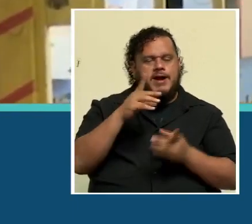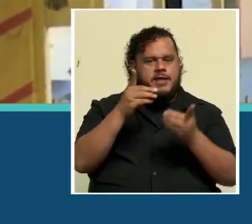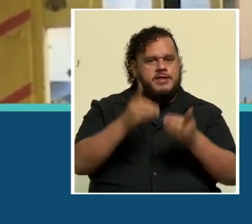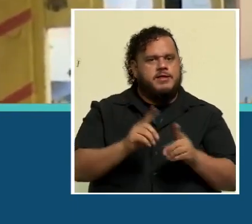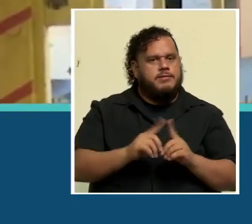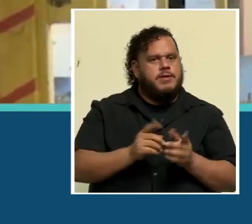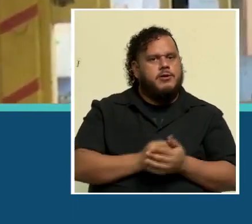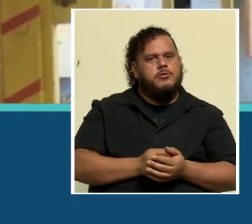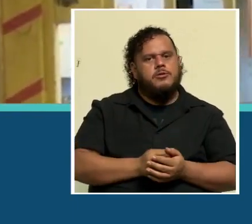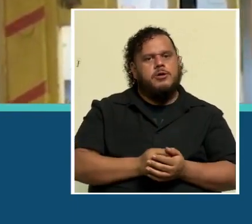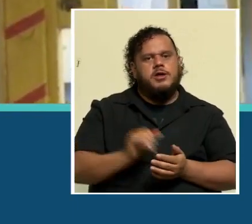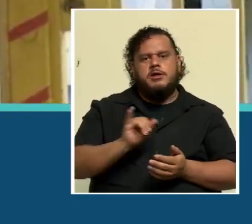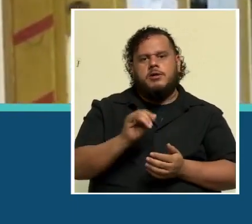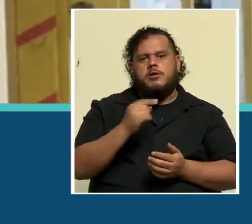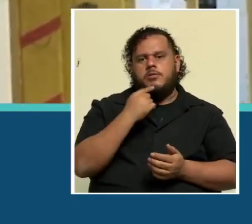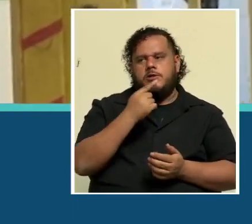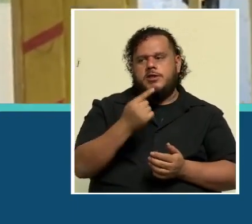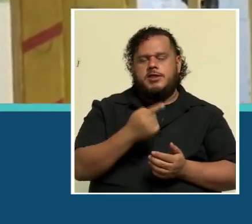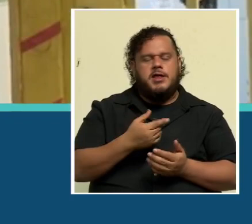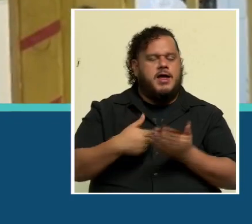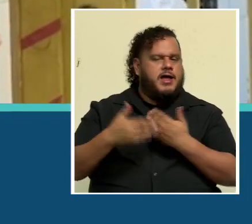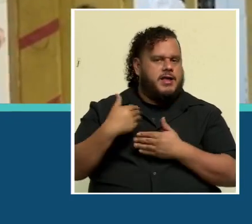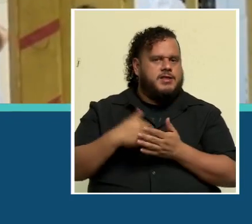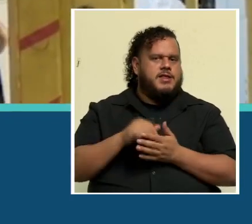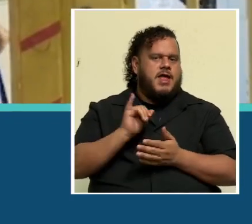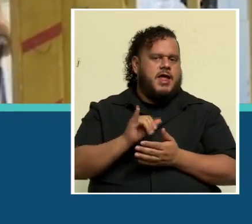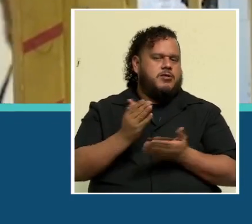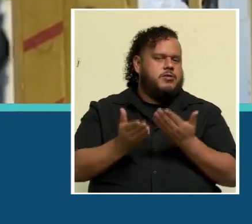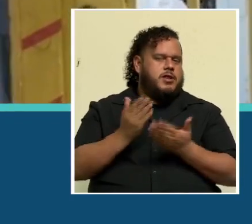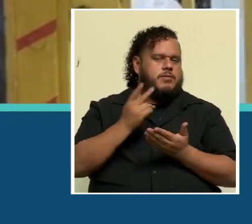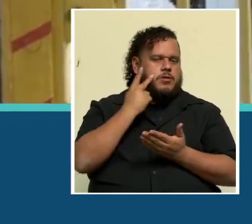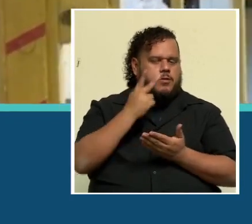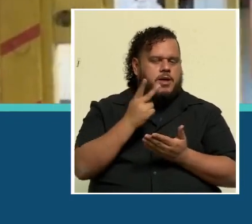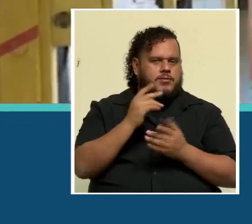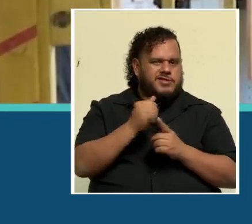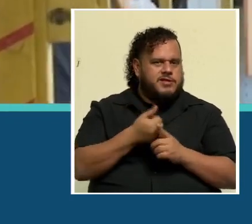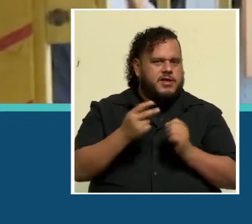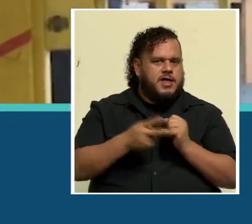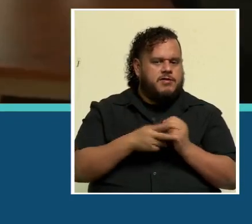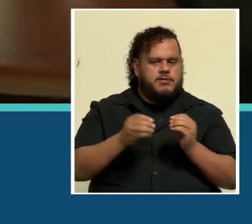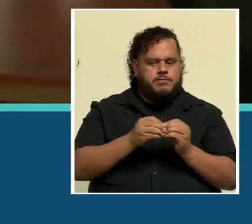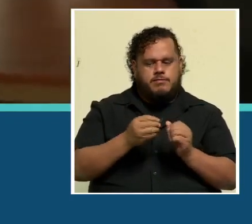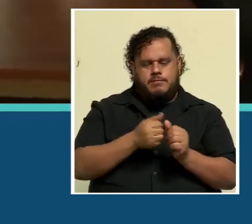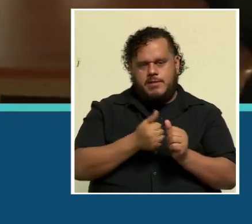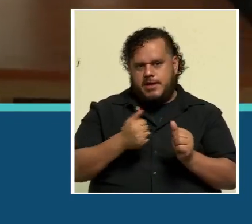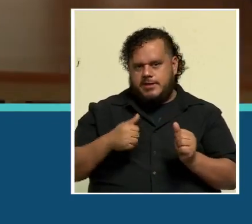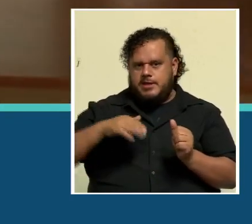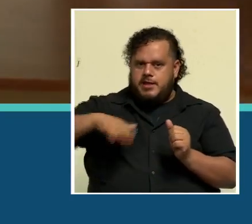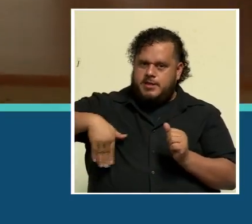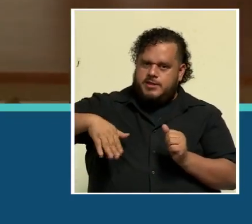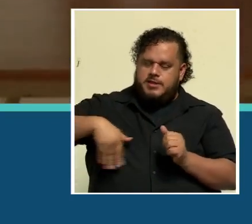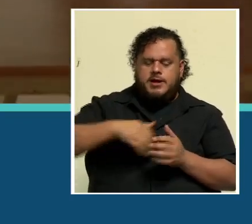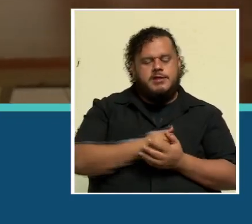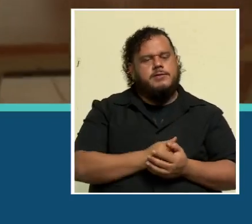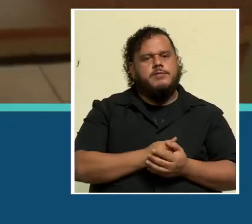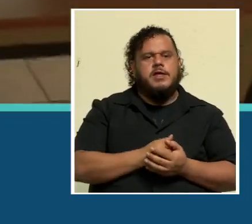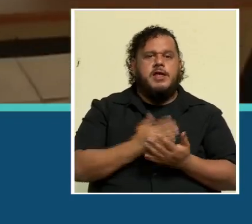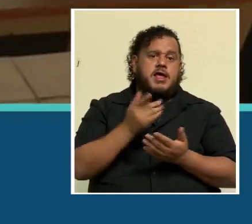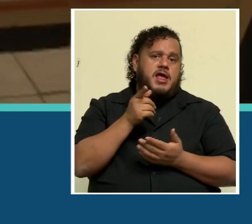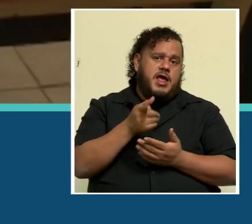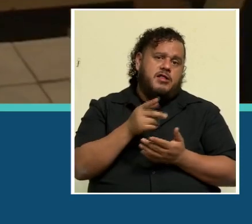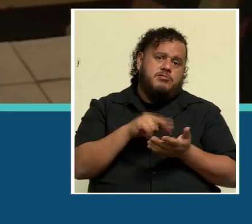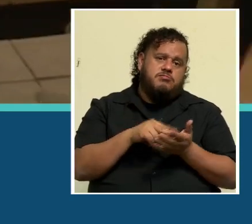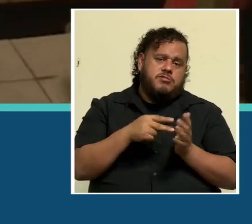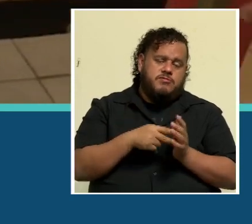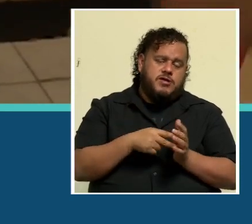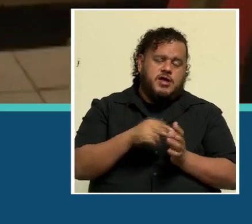pero como decía hace un rato, quizás eso lo veamos cada vez más tarde, ¿verdad? Y eso es una señal